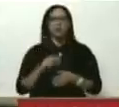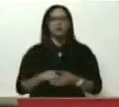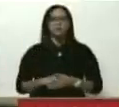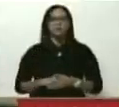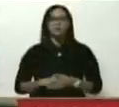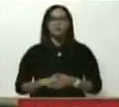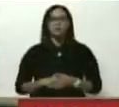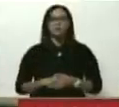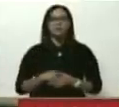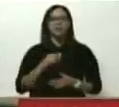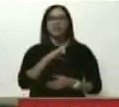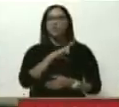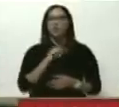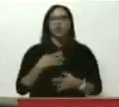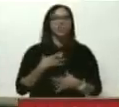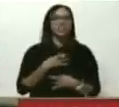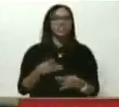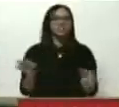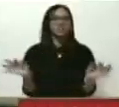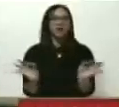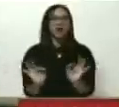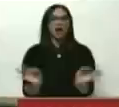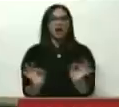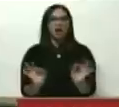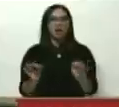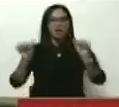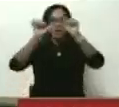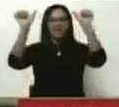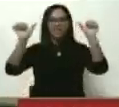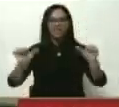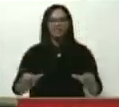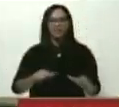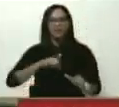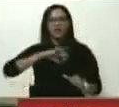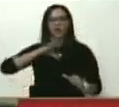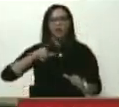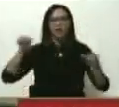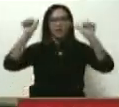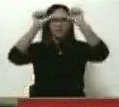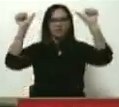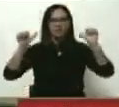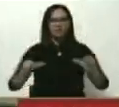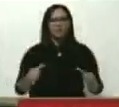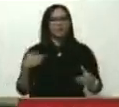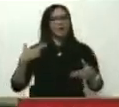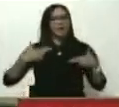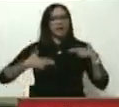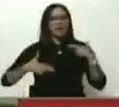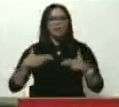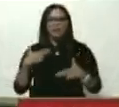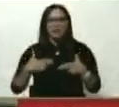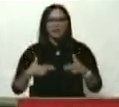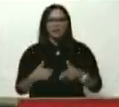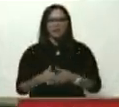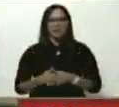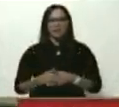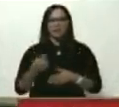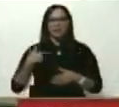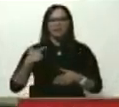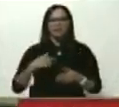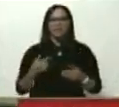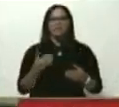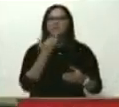Y no nos interesa para nada ese sistema corrupto, ese sistema criminal que gira alrededor de la OEA.